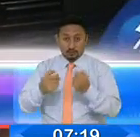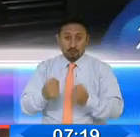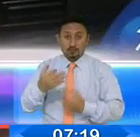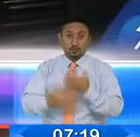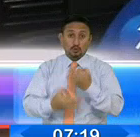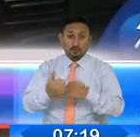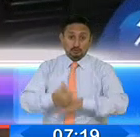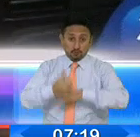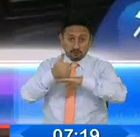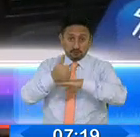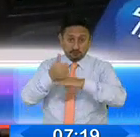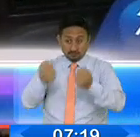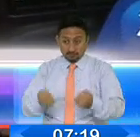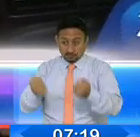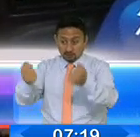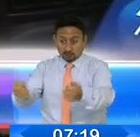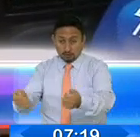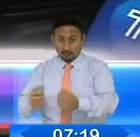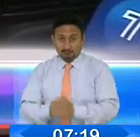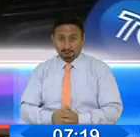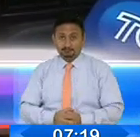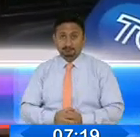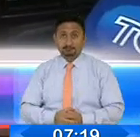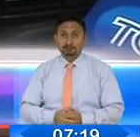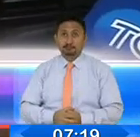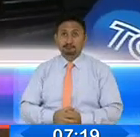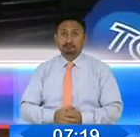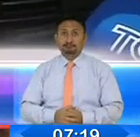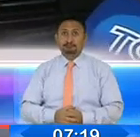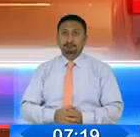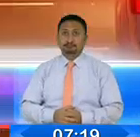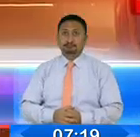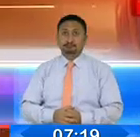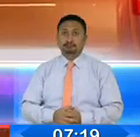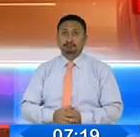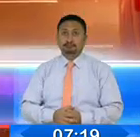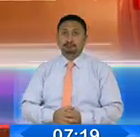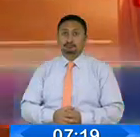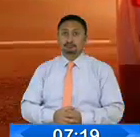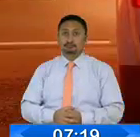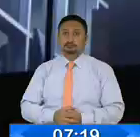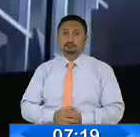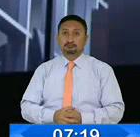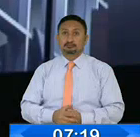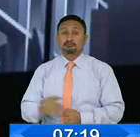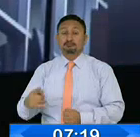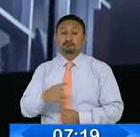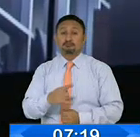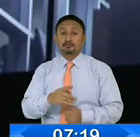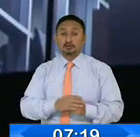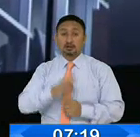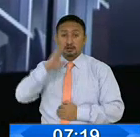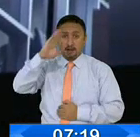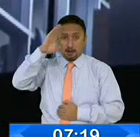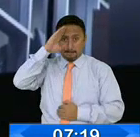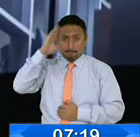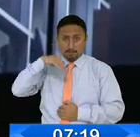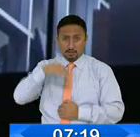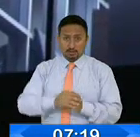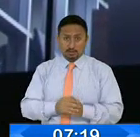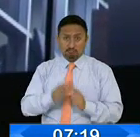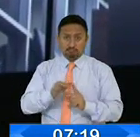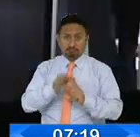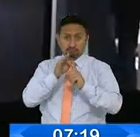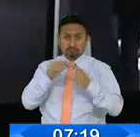que conozca la causa los elementos de convicción ya claros y precisos. La unidad judicial estuvo resguardada por elementos de la